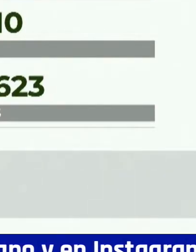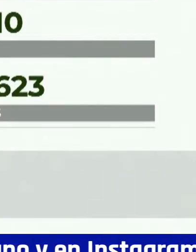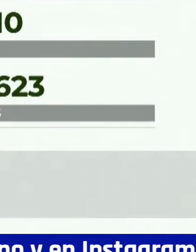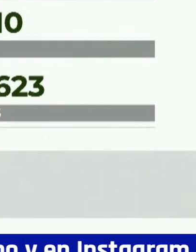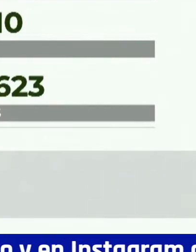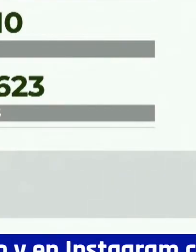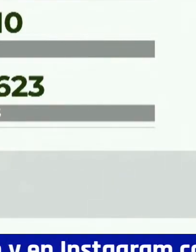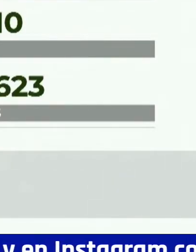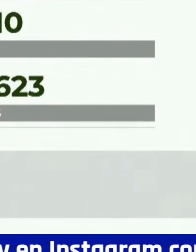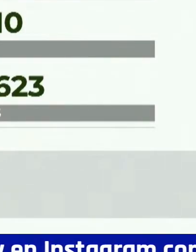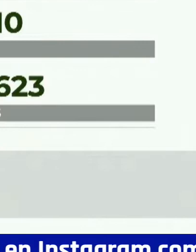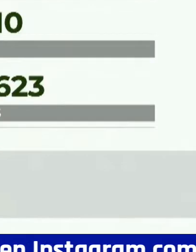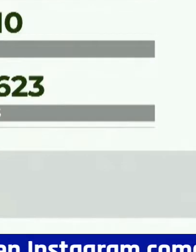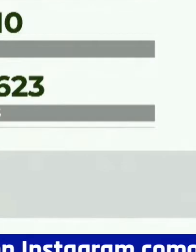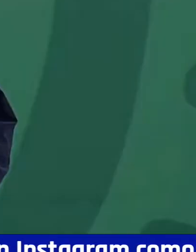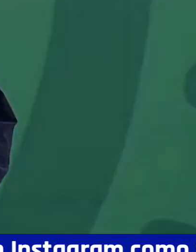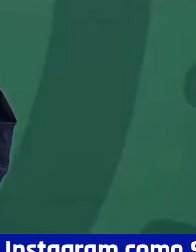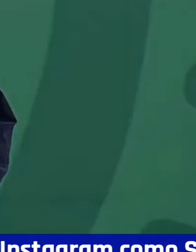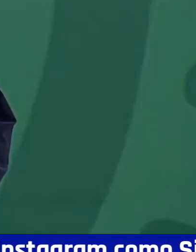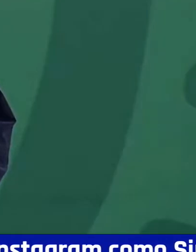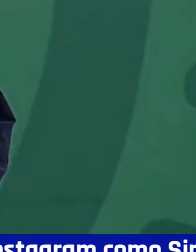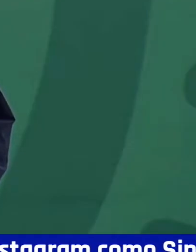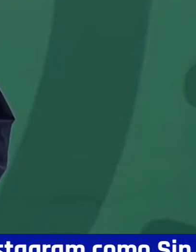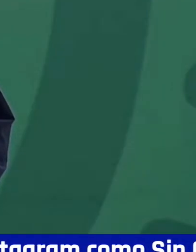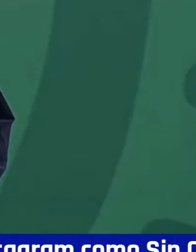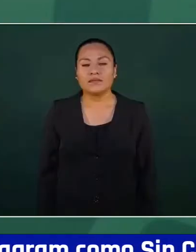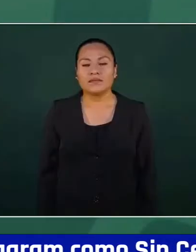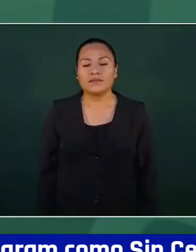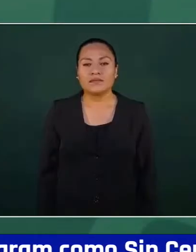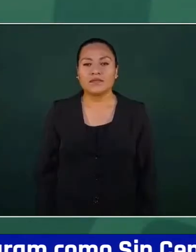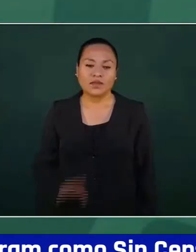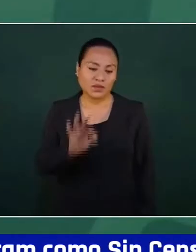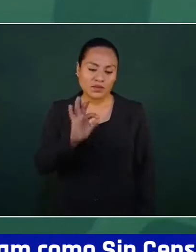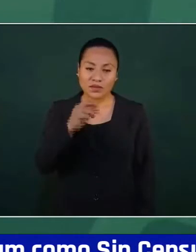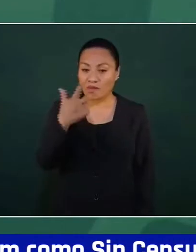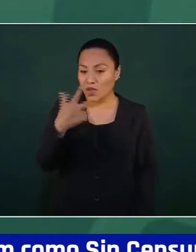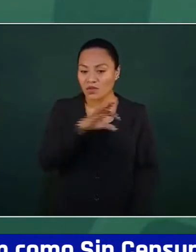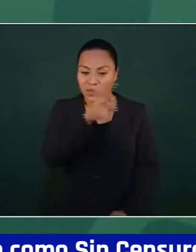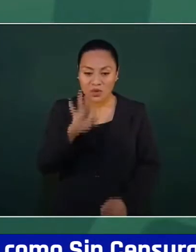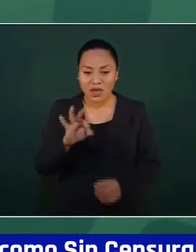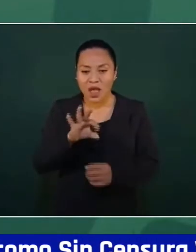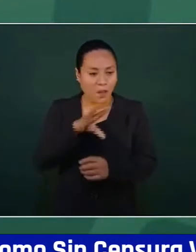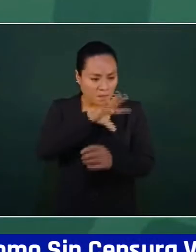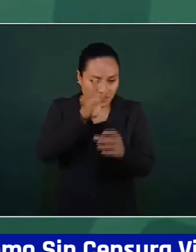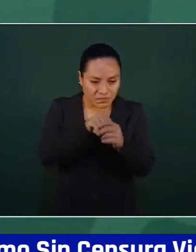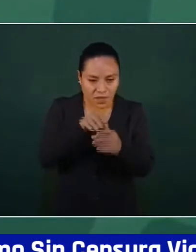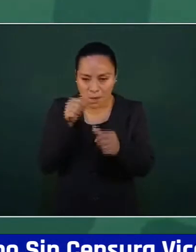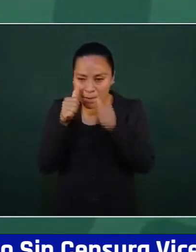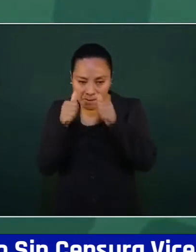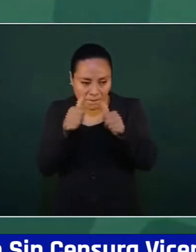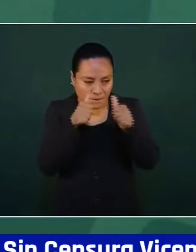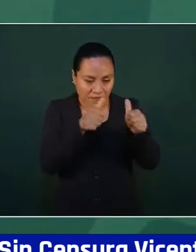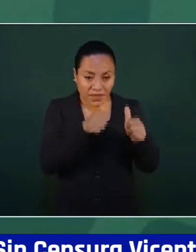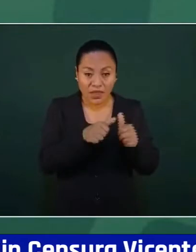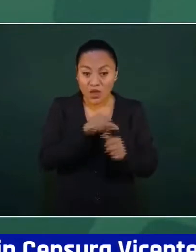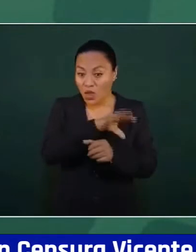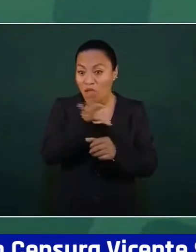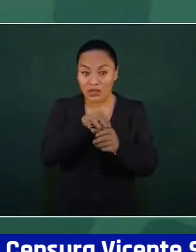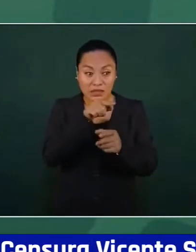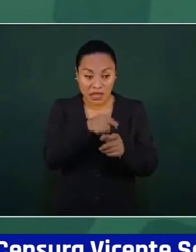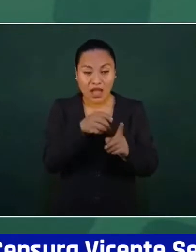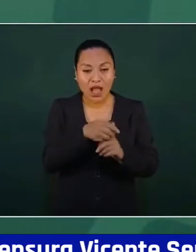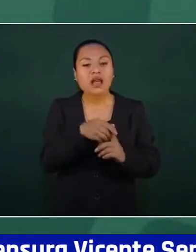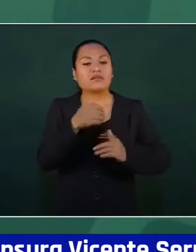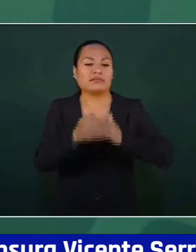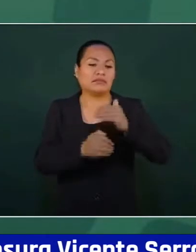48%, casi 49% de las intervenciones o de las restauraciones concluidas. Como sabemos, son procesos